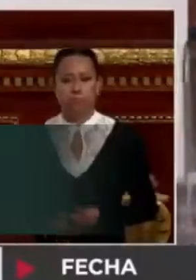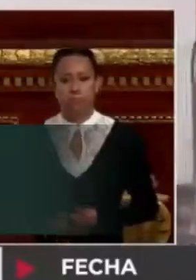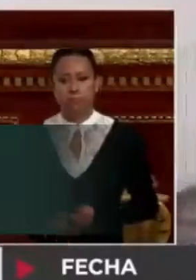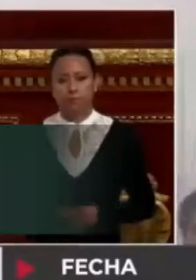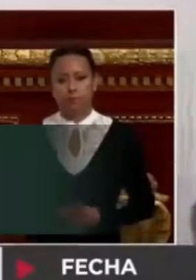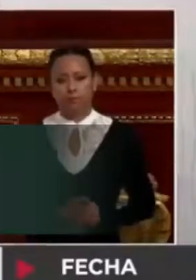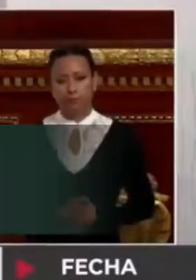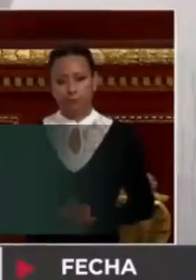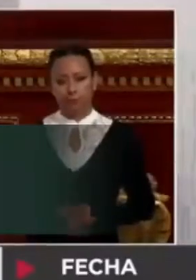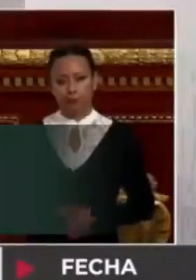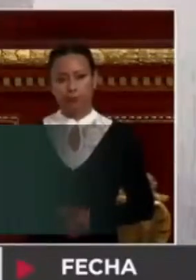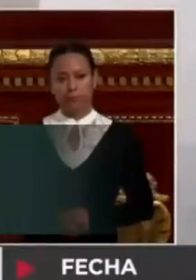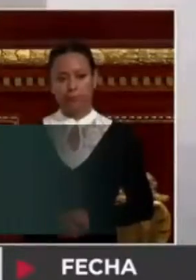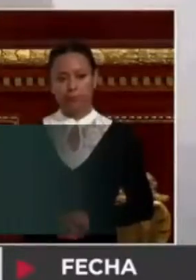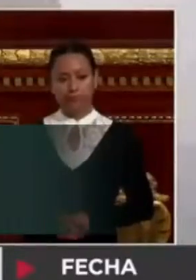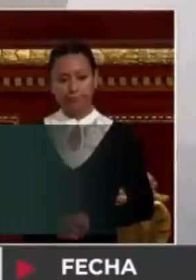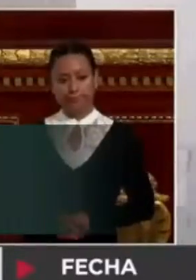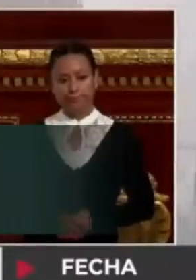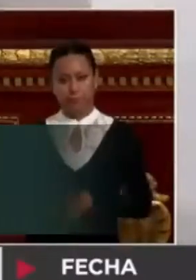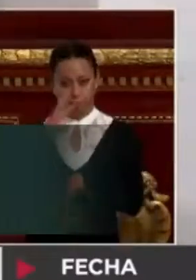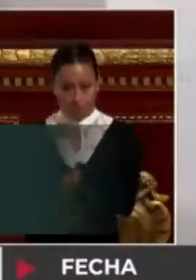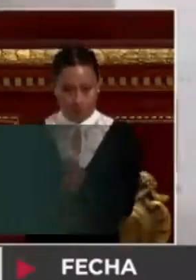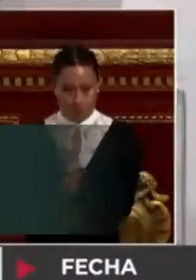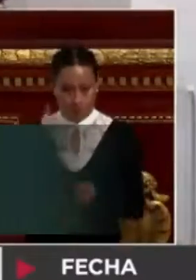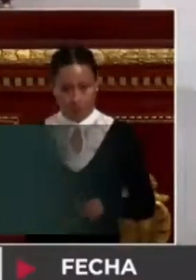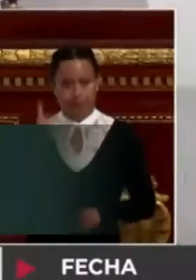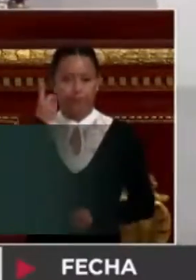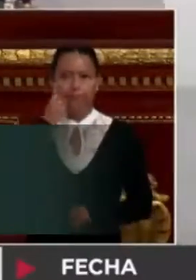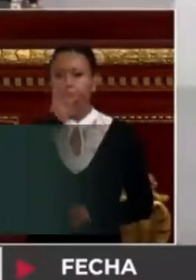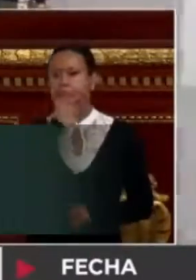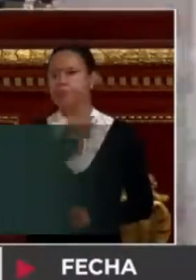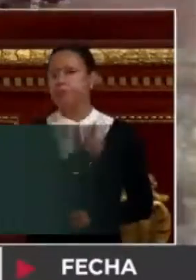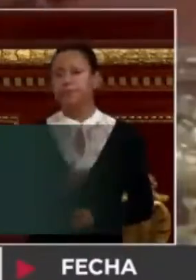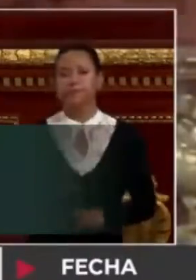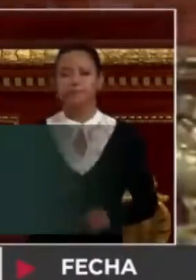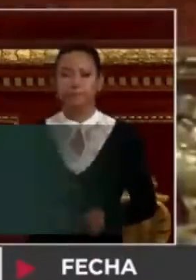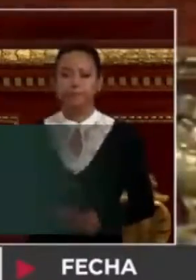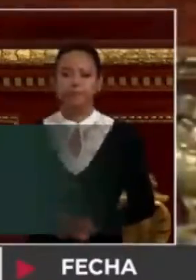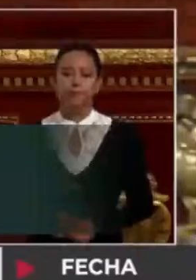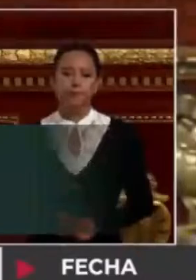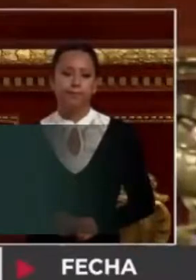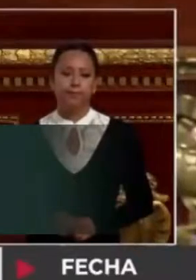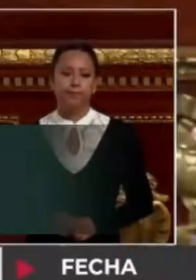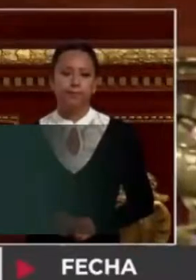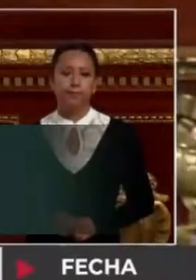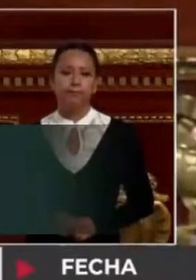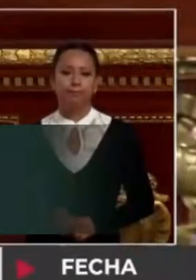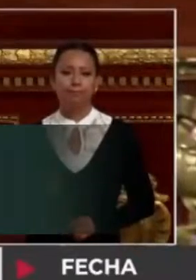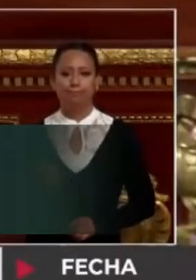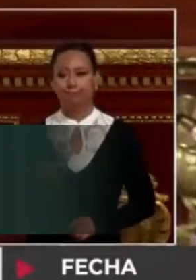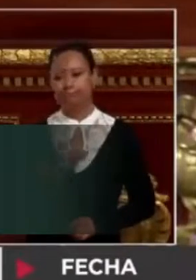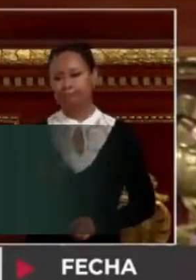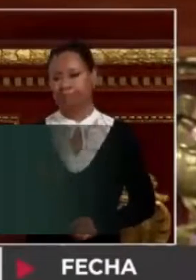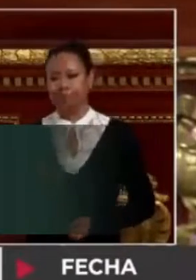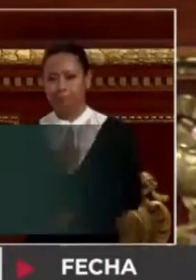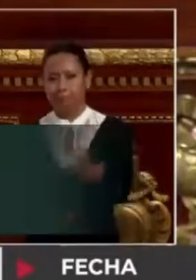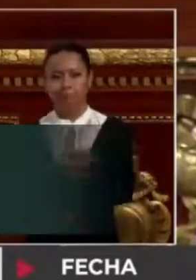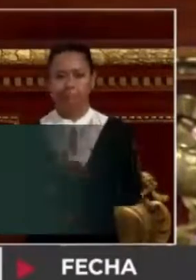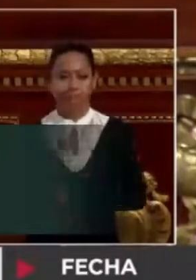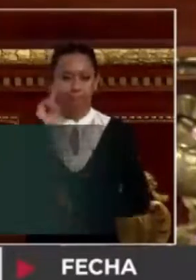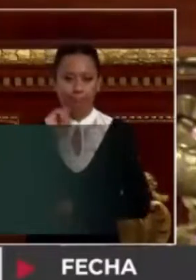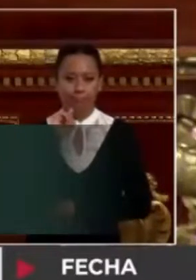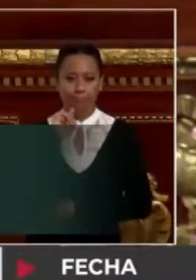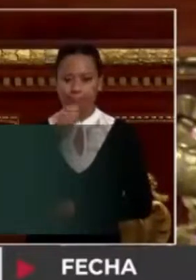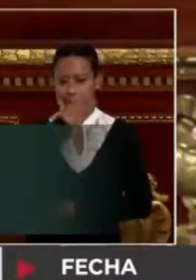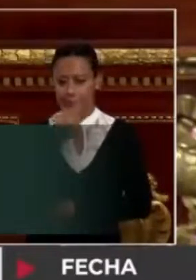de Revocación de Mandato, garantice los distintos formatos para recopilar las firmas ciudadanas requeridas para solicitar la consulta de revocación de mandato